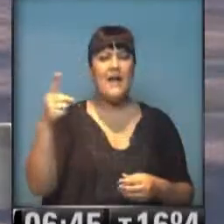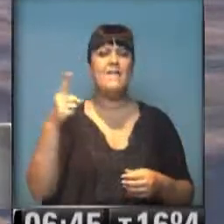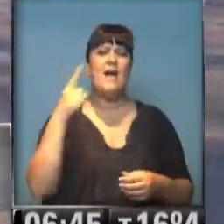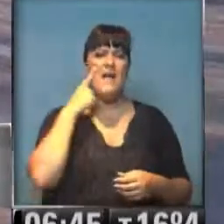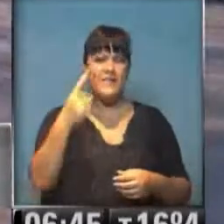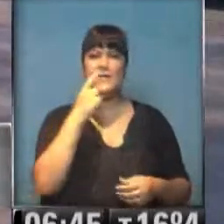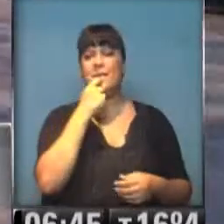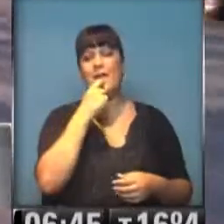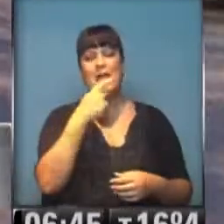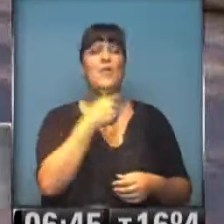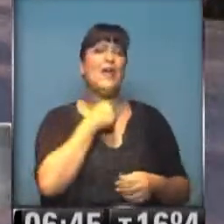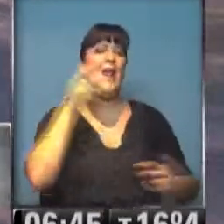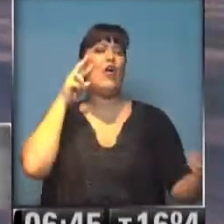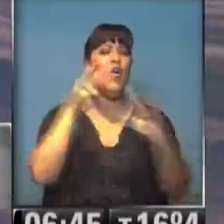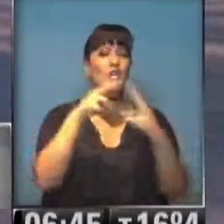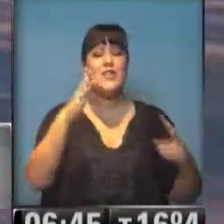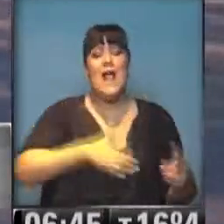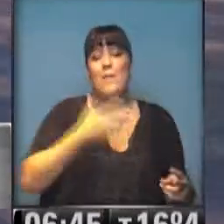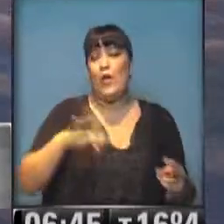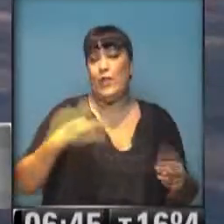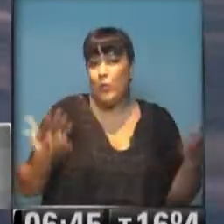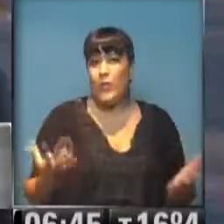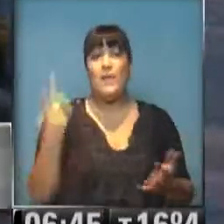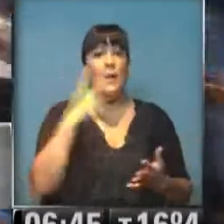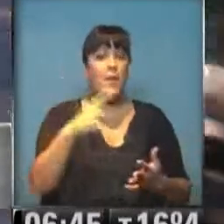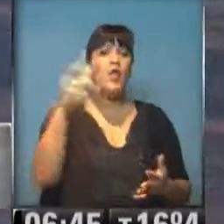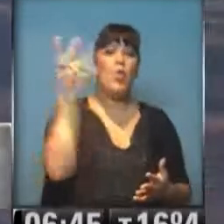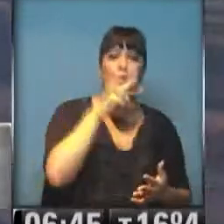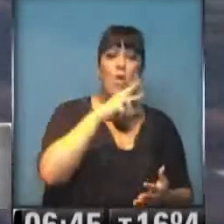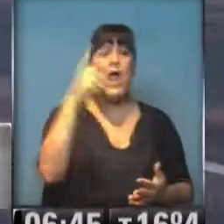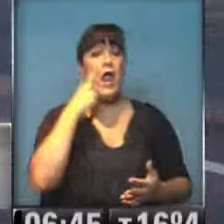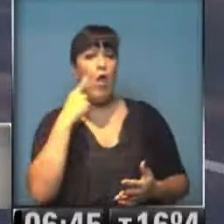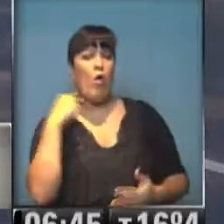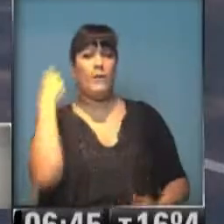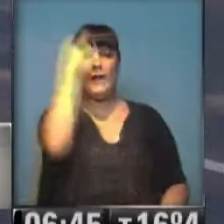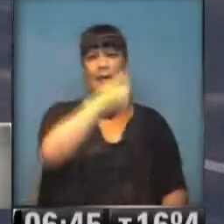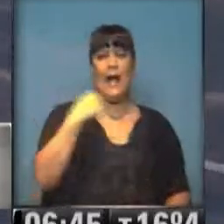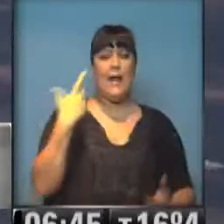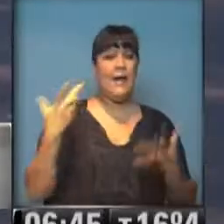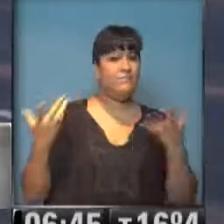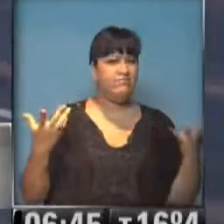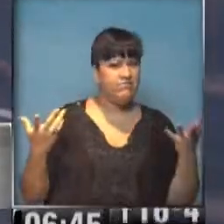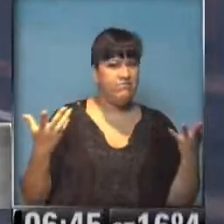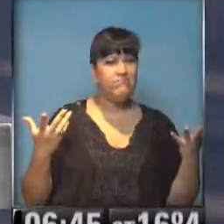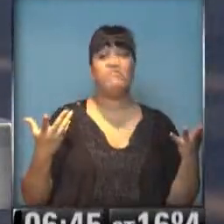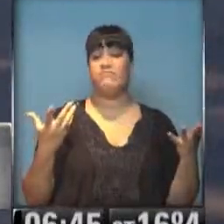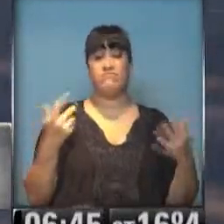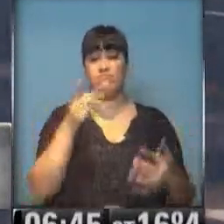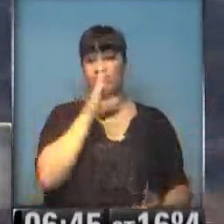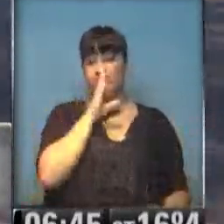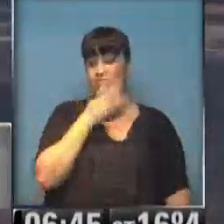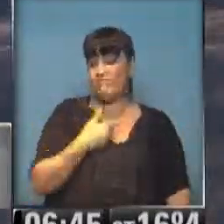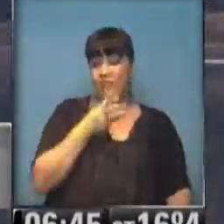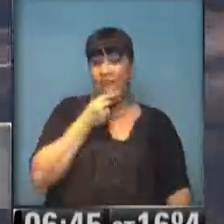querés conocer el amor de tu vida. Hay muchos también, muchos y muchas, que se quedan con una cara, viste, así. No le van a decir ni